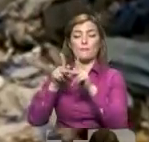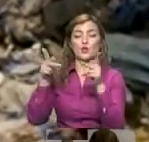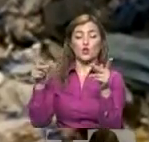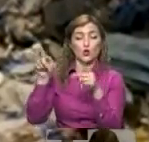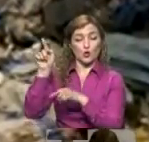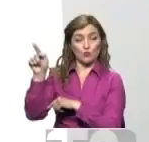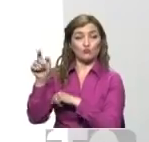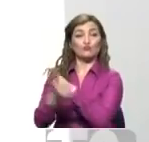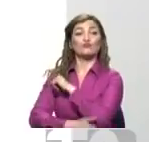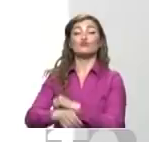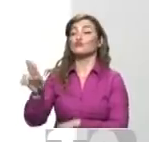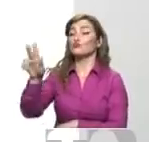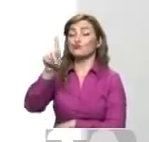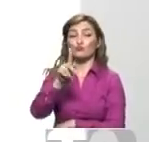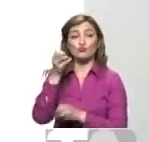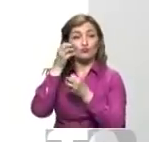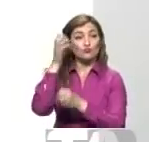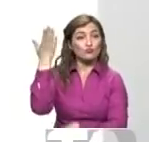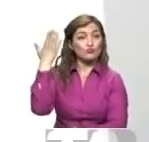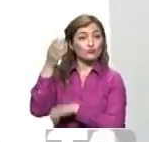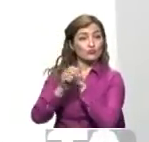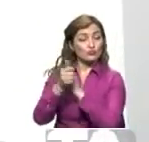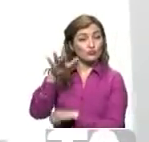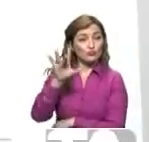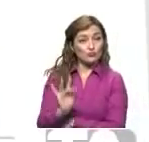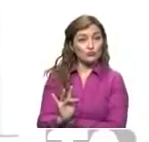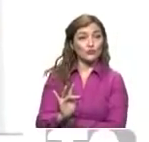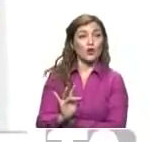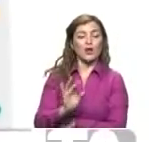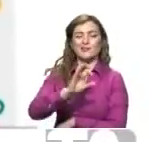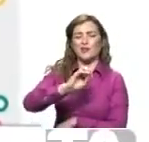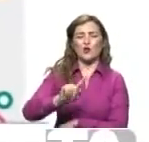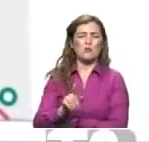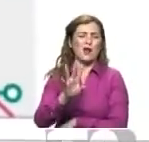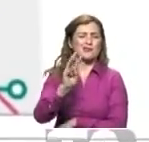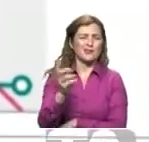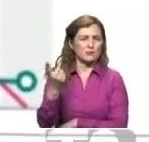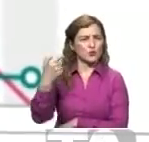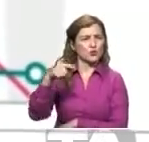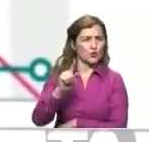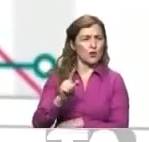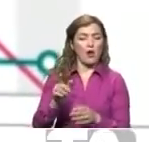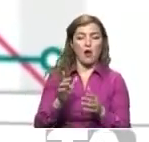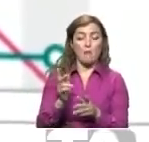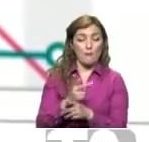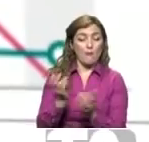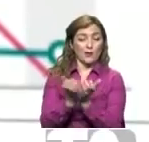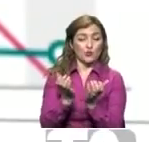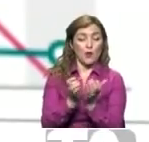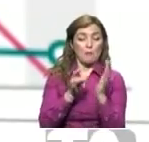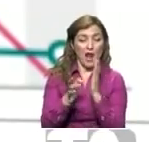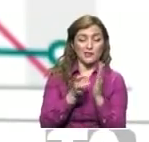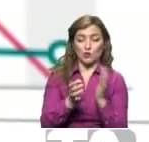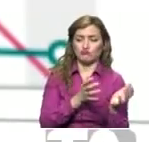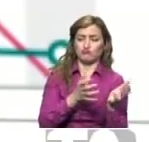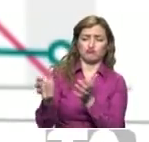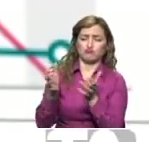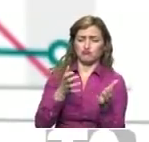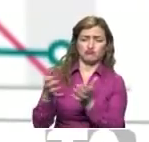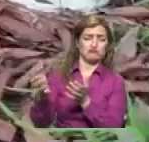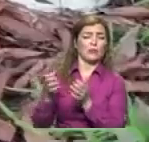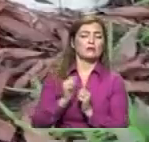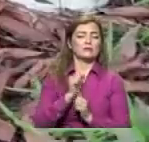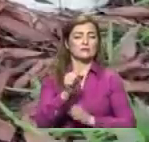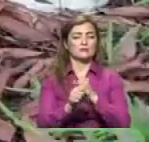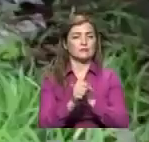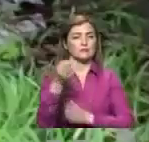Guardian recoge que durante 2018 el país importó 0,6 millones de kilogramos de desechos plásticos. En lo que va del año, la